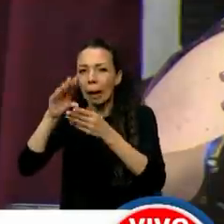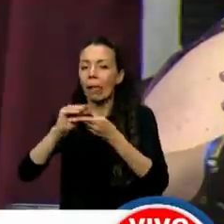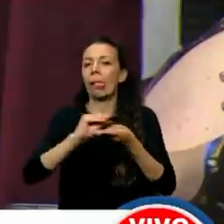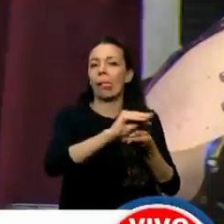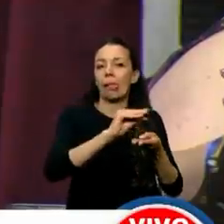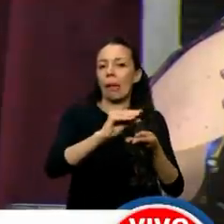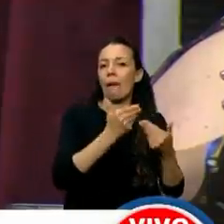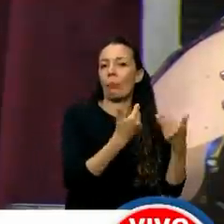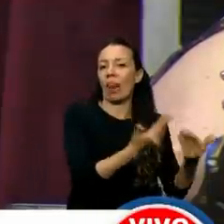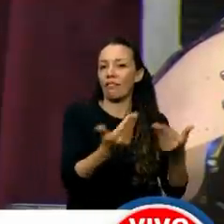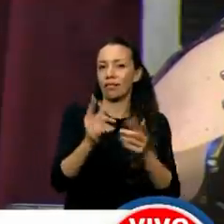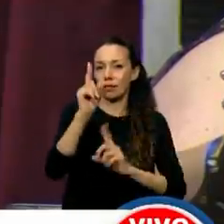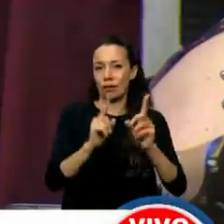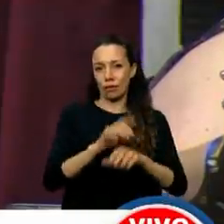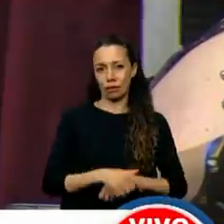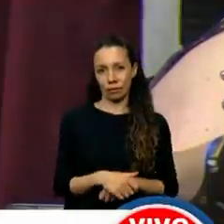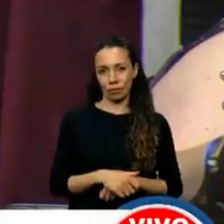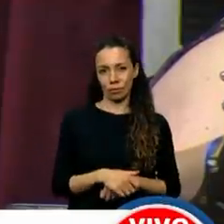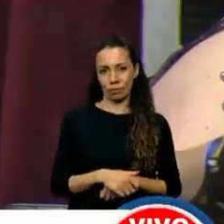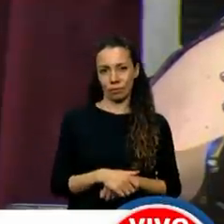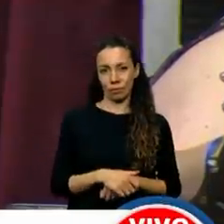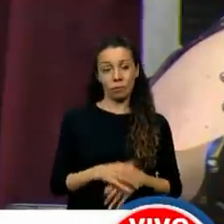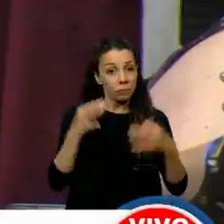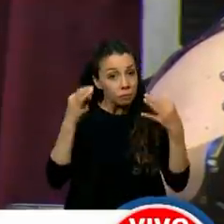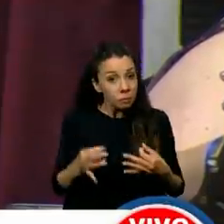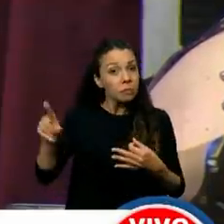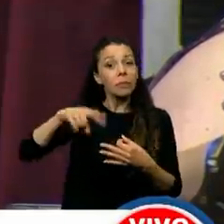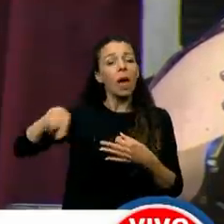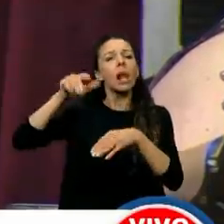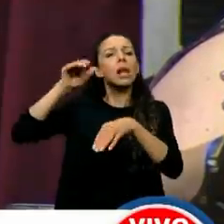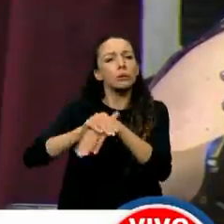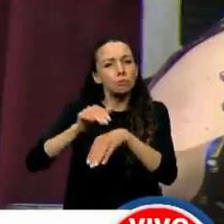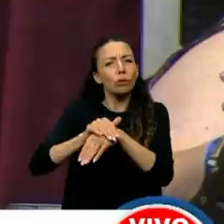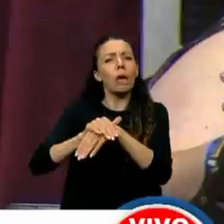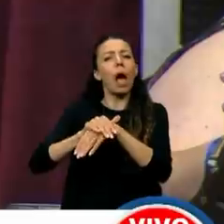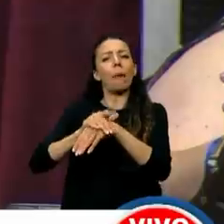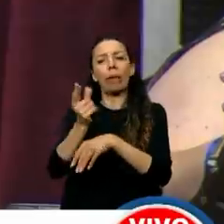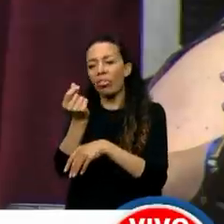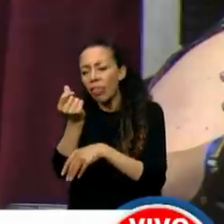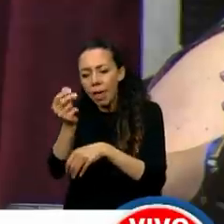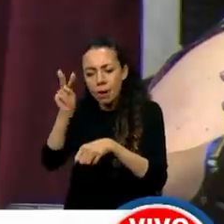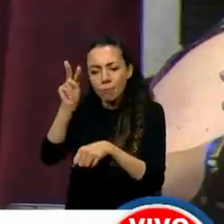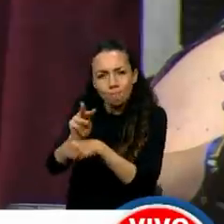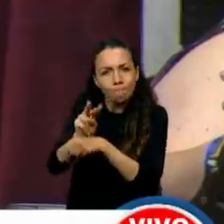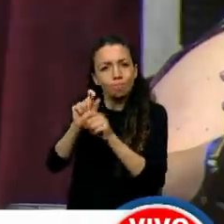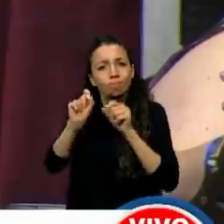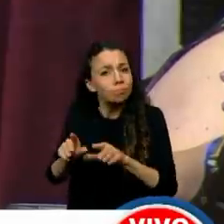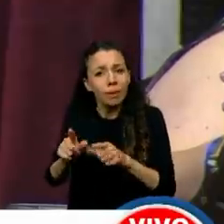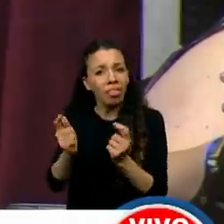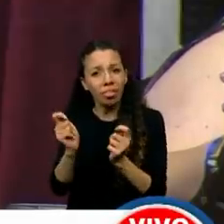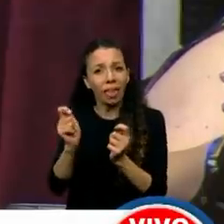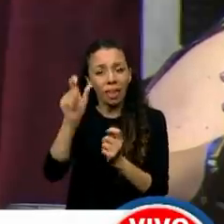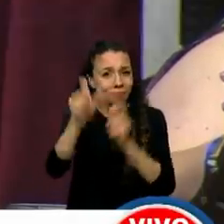en vez de actuar como los responsables de cuidar el dinero de los argentinos